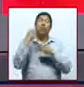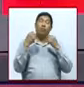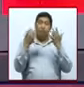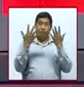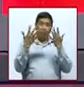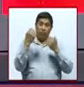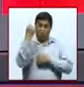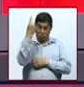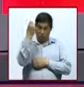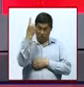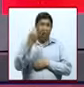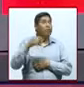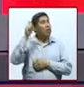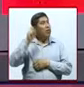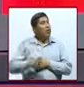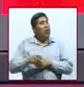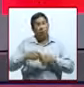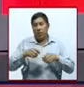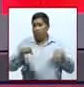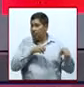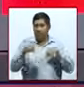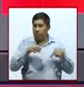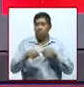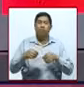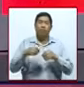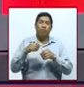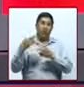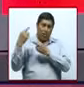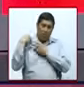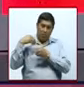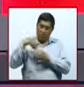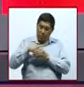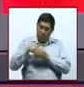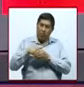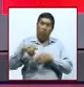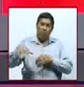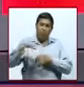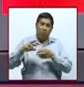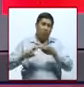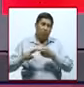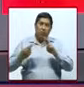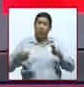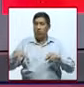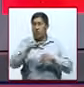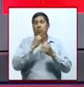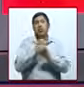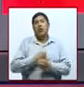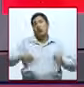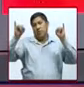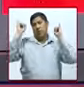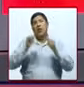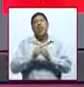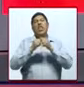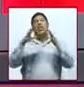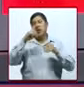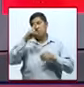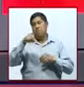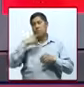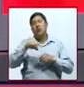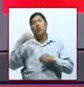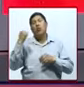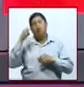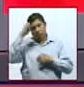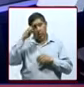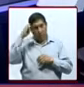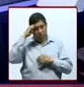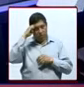Tribunal Supremo Electoral debe ejercer sus atribuciones electorales jurisdiccionales de manera independiente, sin intromisión de otro órgano